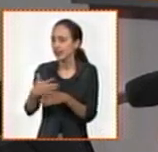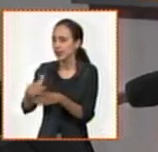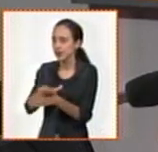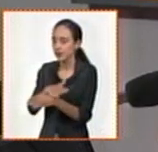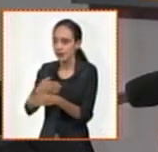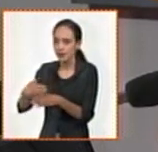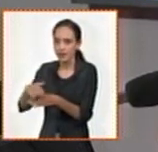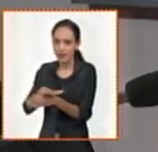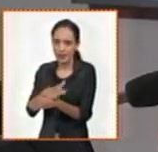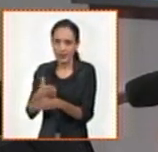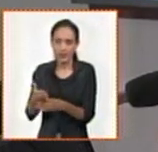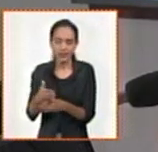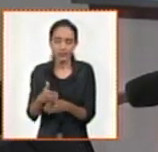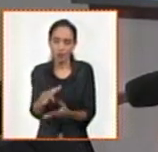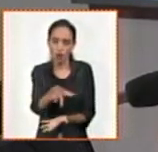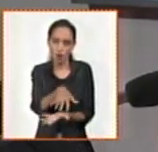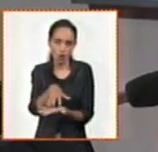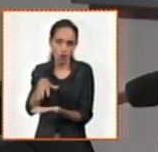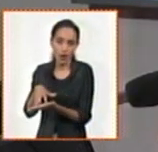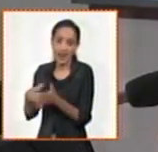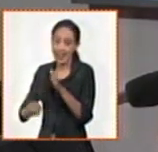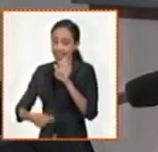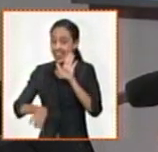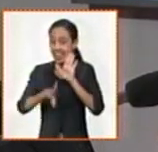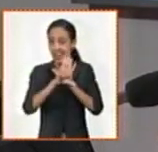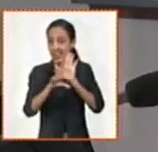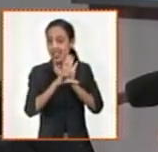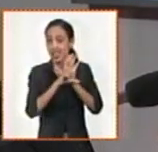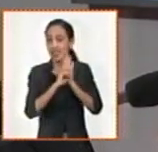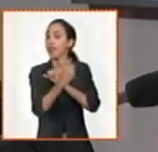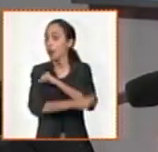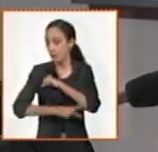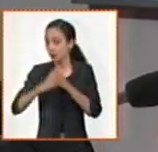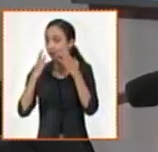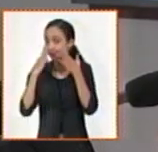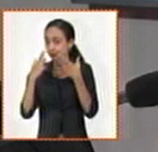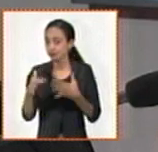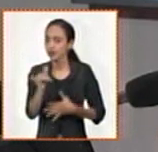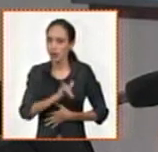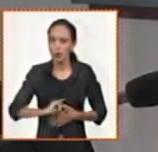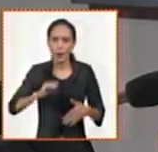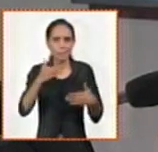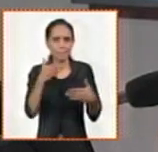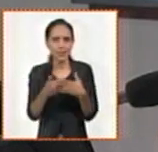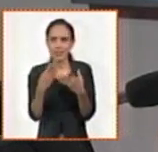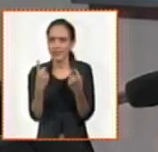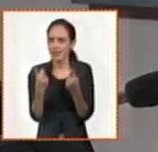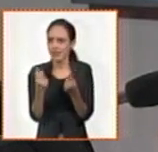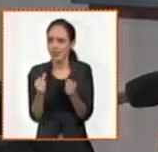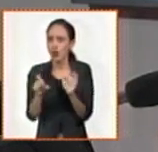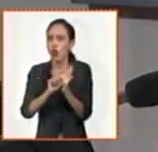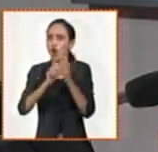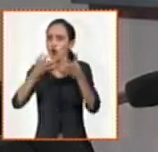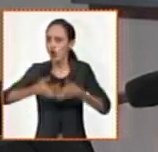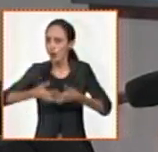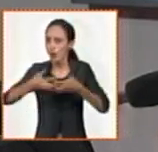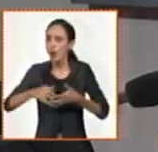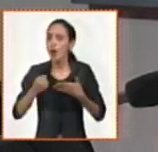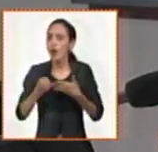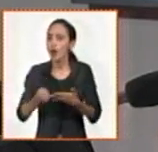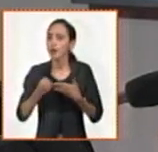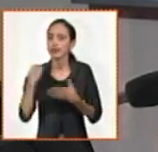diferentes espacios. A nivel normativo en los países, entidades financieras, cooperación